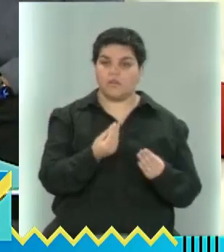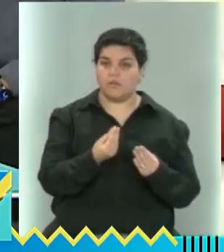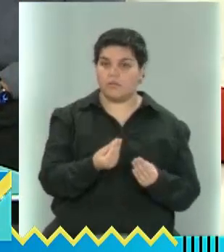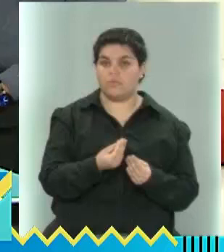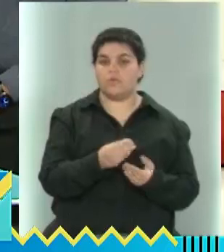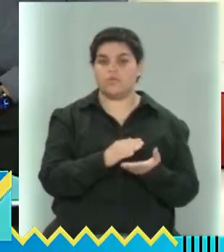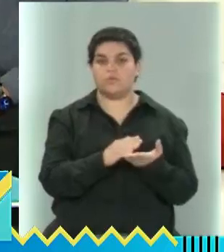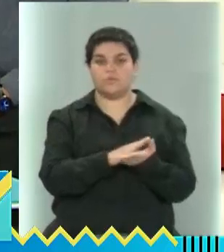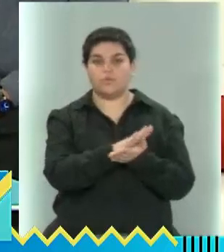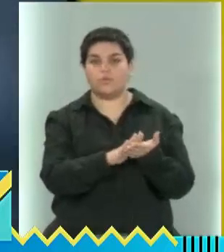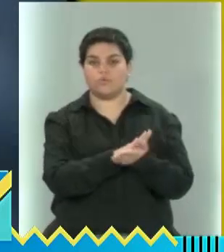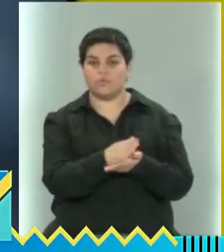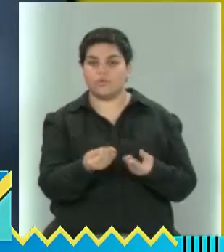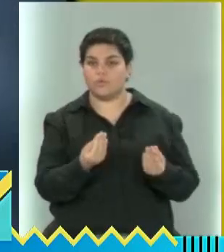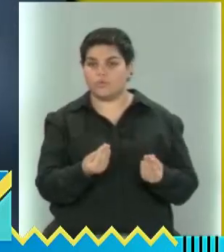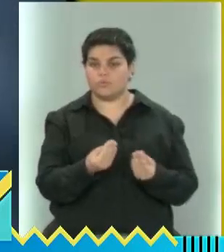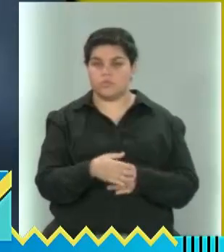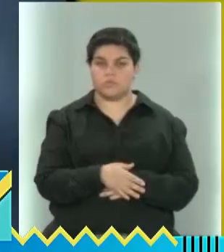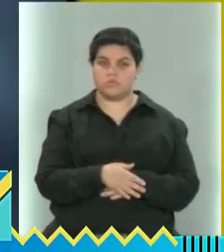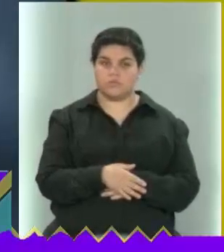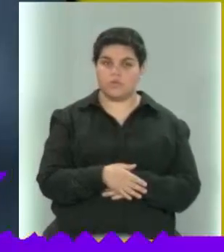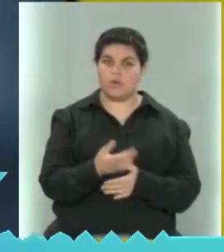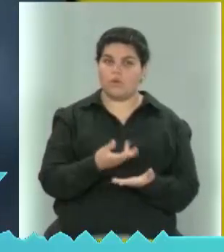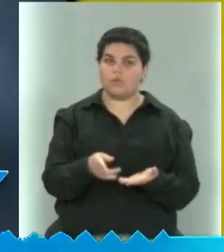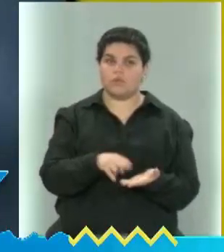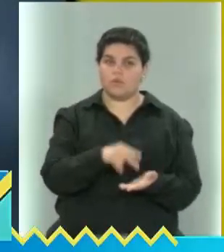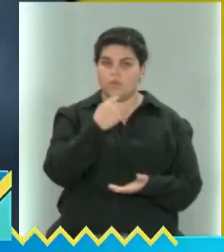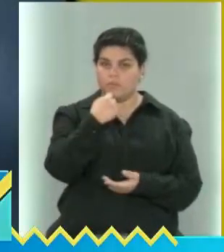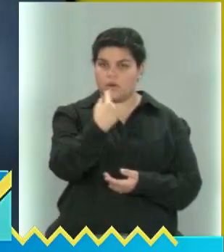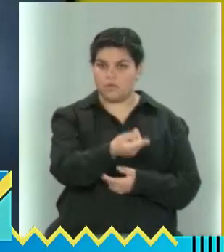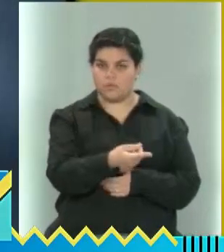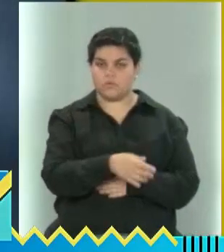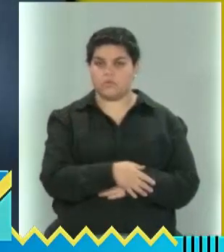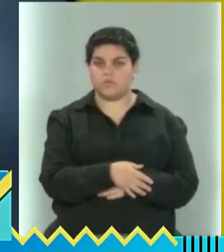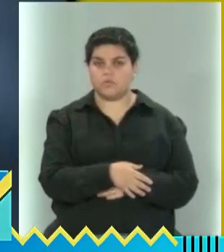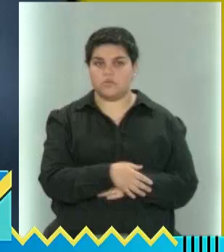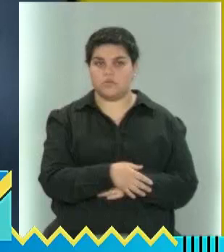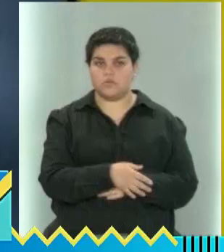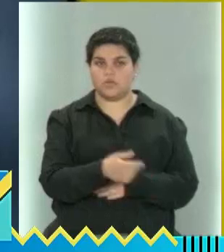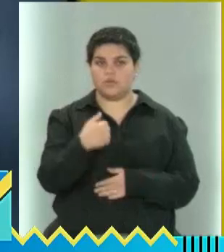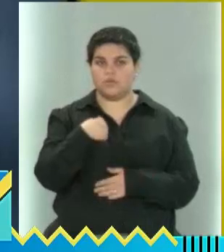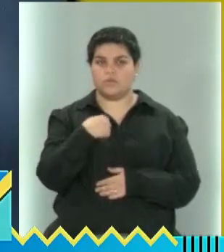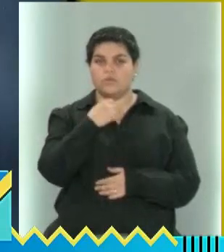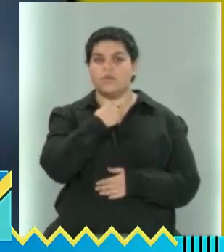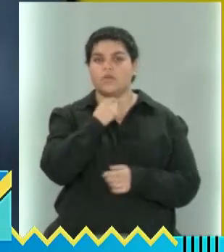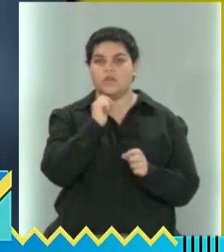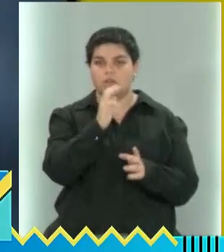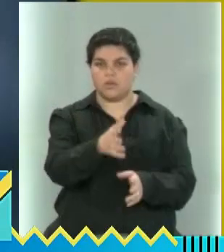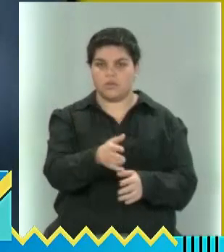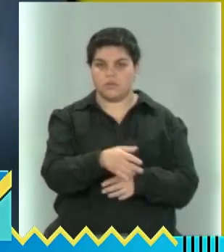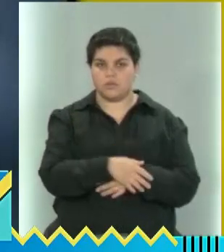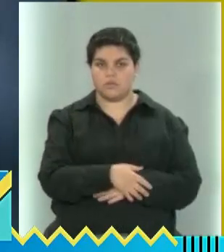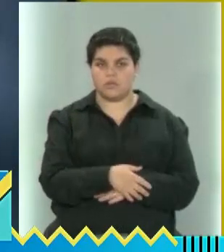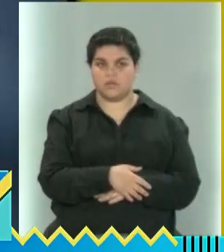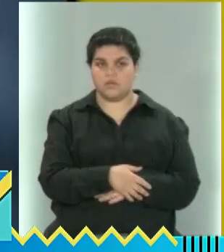una resolución, ¿no? Mira, yo, retomando un poco la pregunta que le hiciste a Juan Pablo, yo lo que quería responderte,